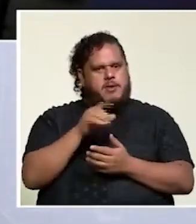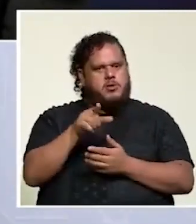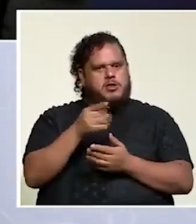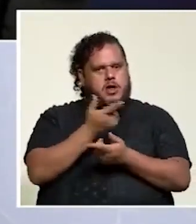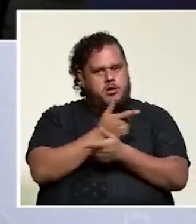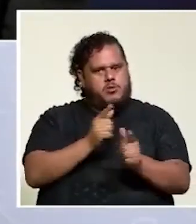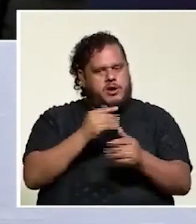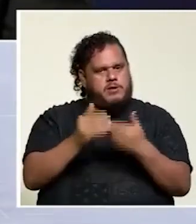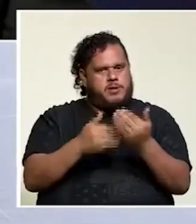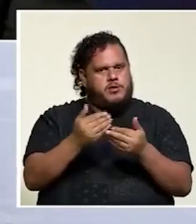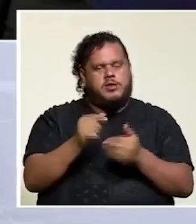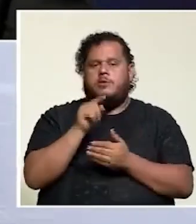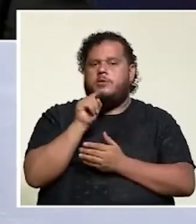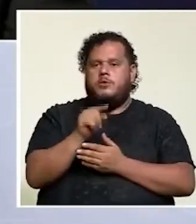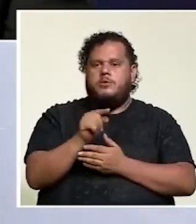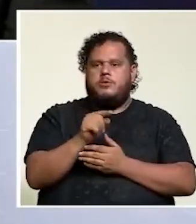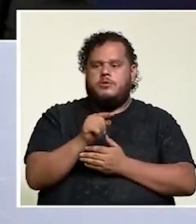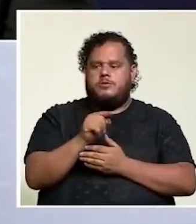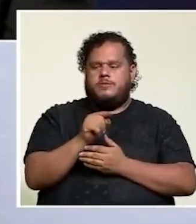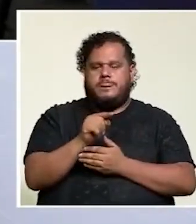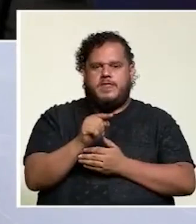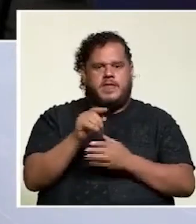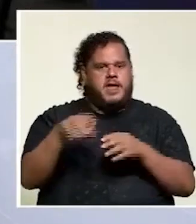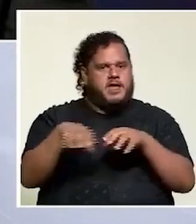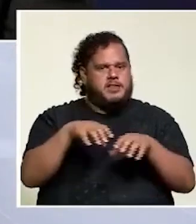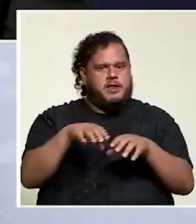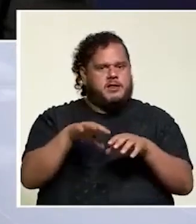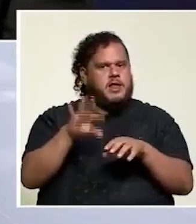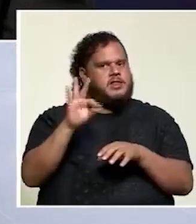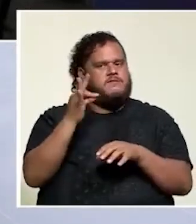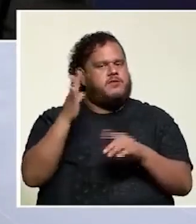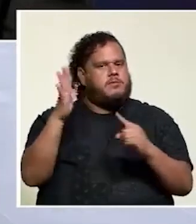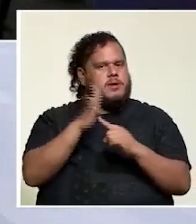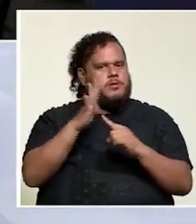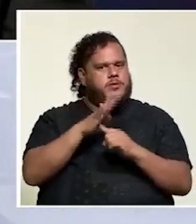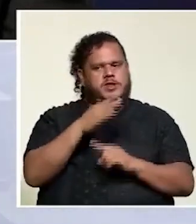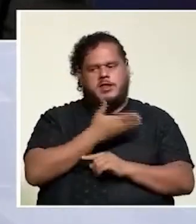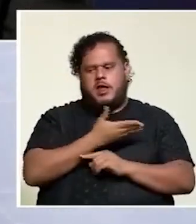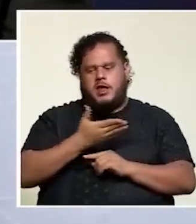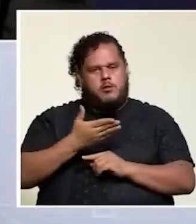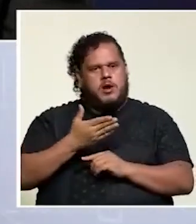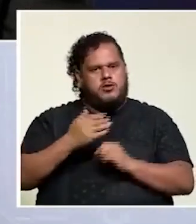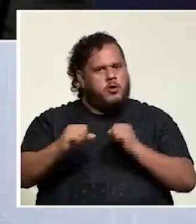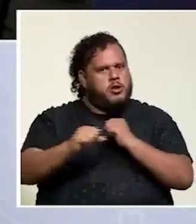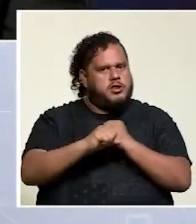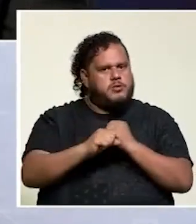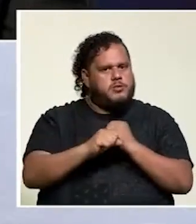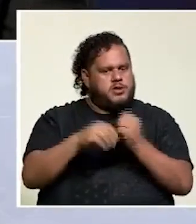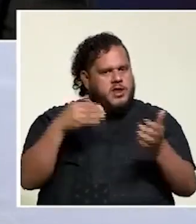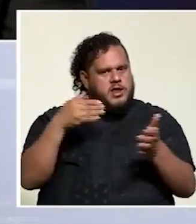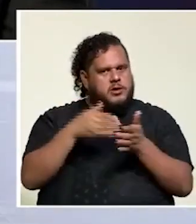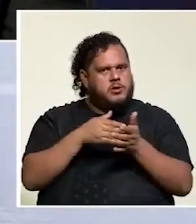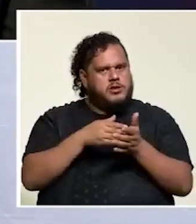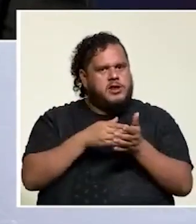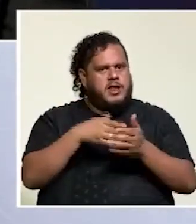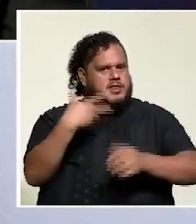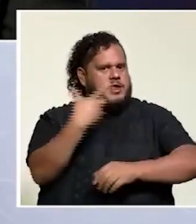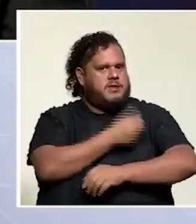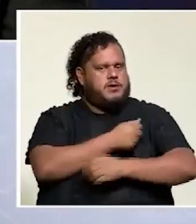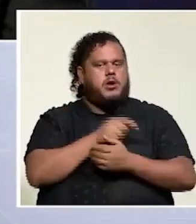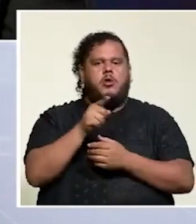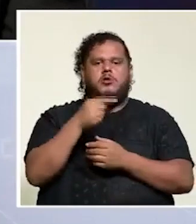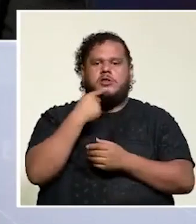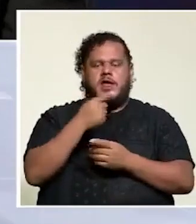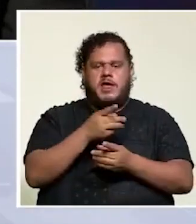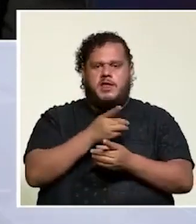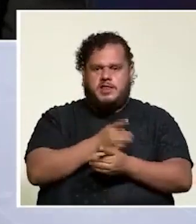liberal progresista usted está actuando de manera populista cuando se pronuncia en contra de las vacunas? Dice que usted